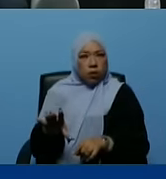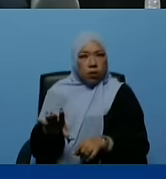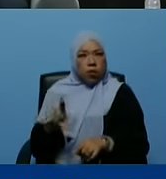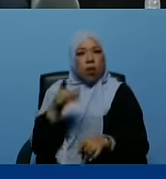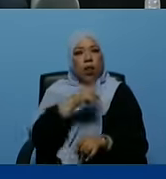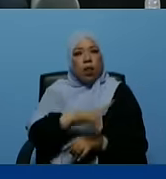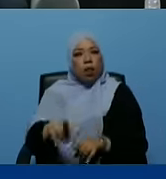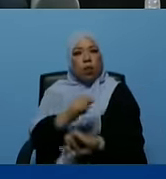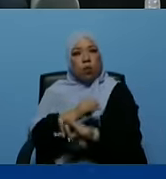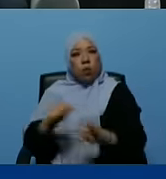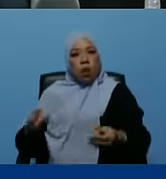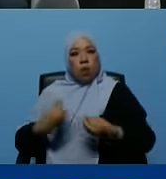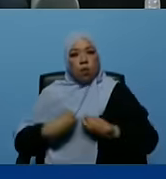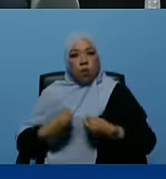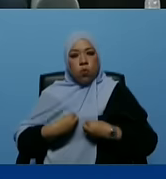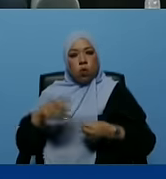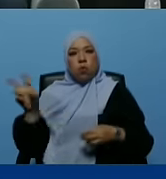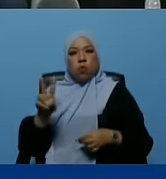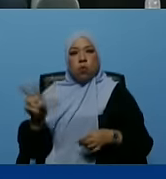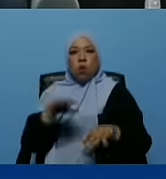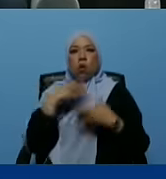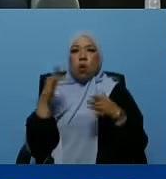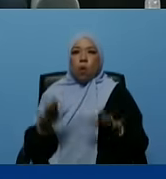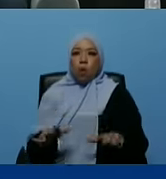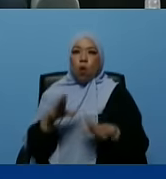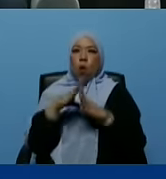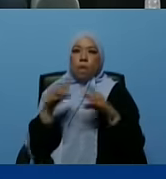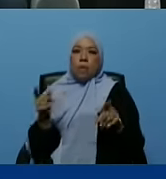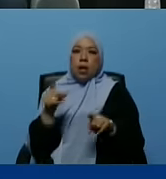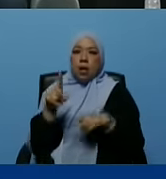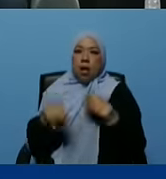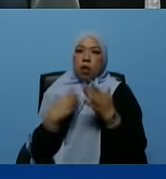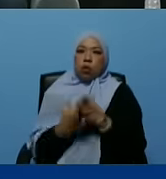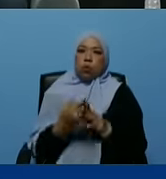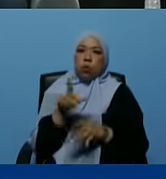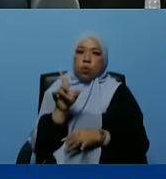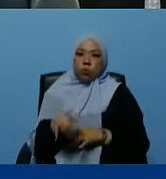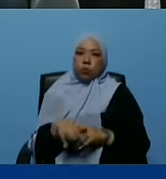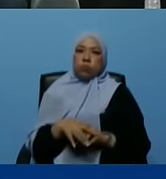deben determinar la vida de un país entero?